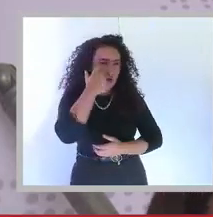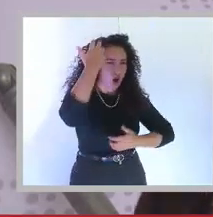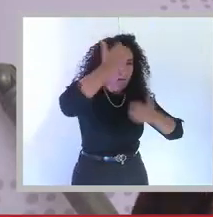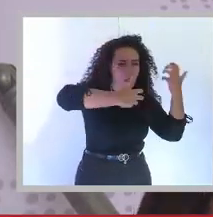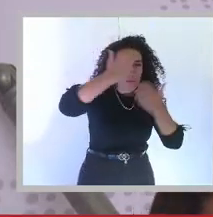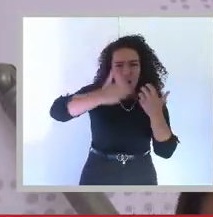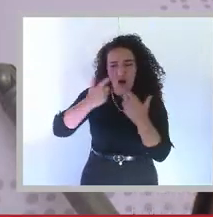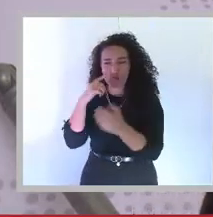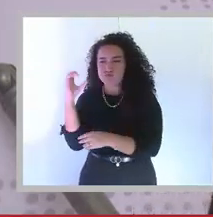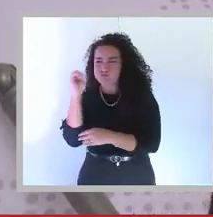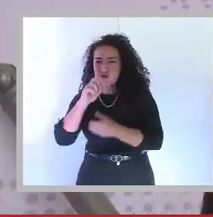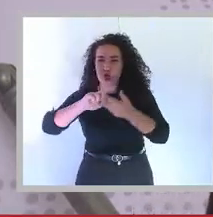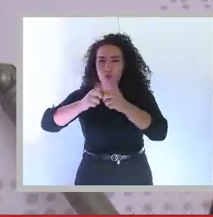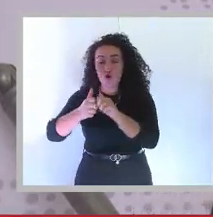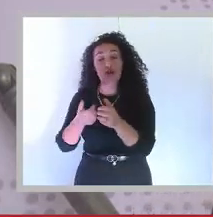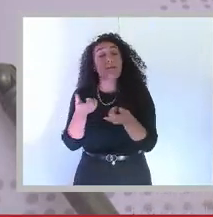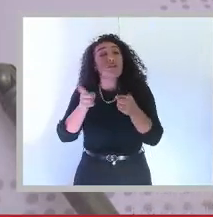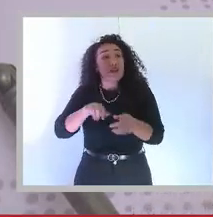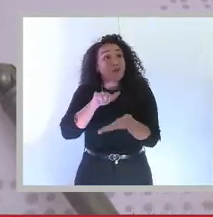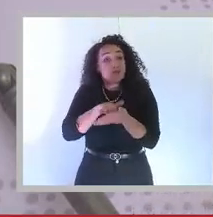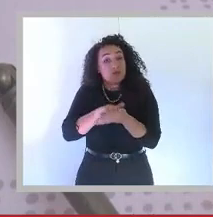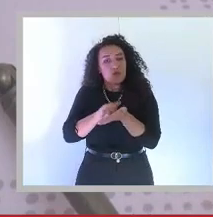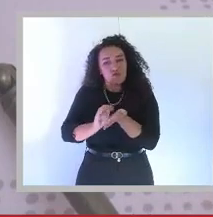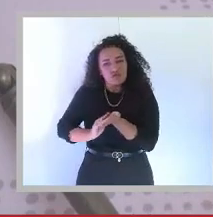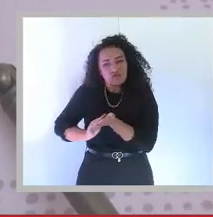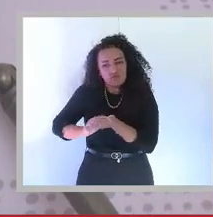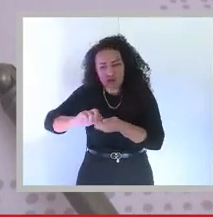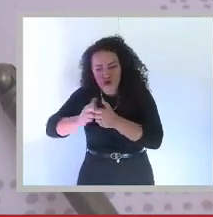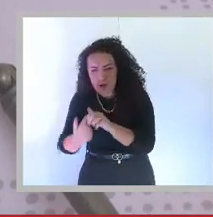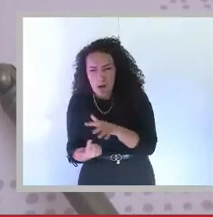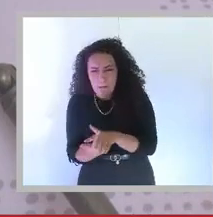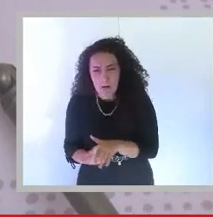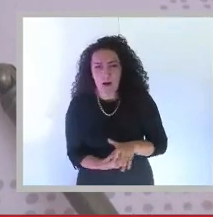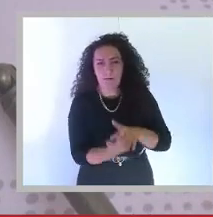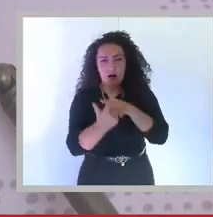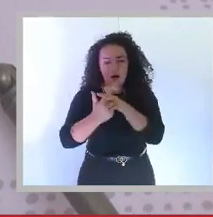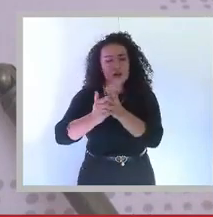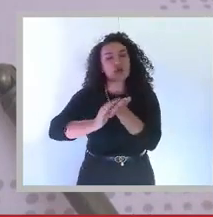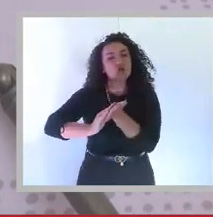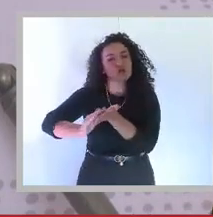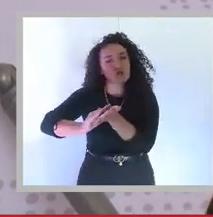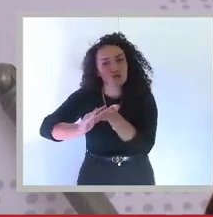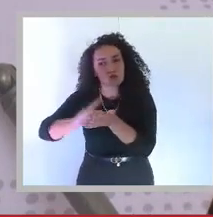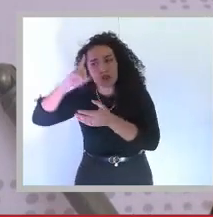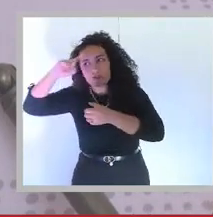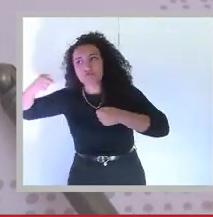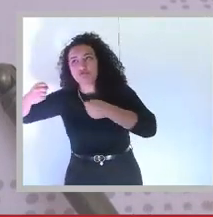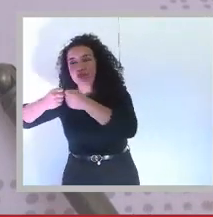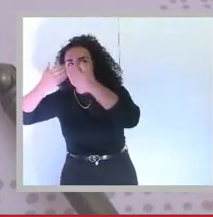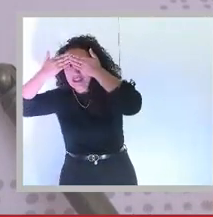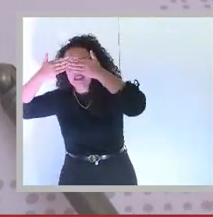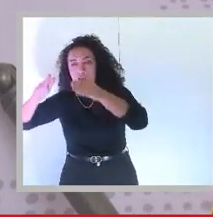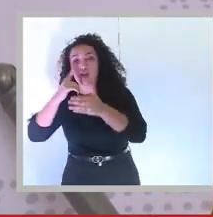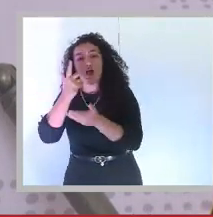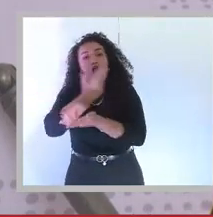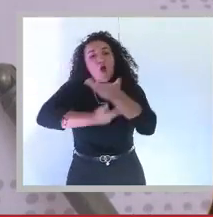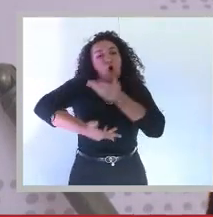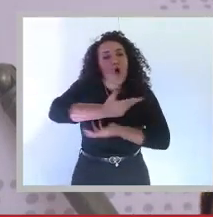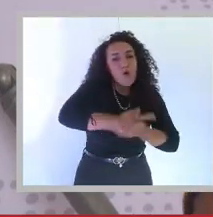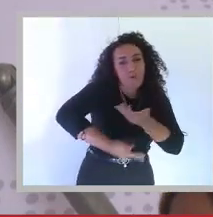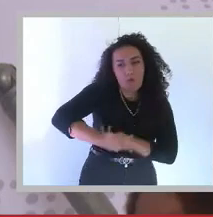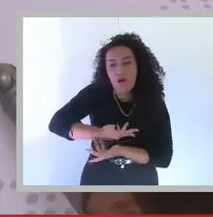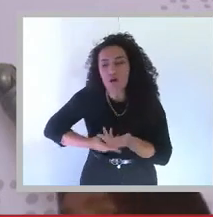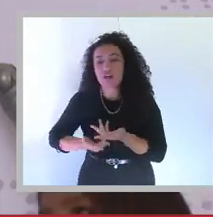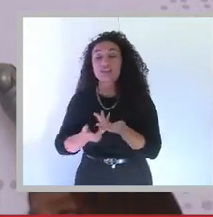camino también para resolver problemas desde el reconocimiento, desde los pactos democráticos, desde la convivencia,